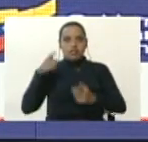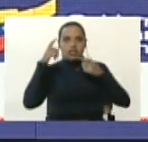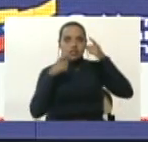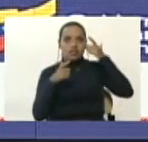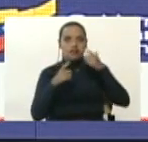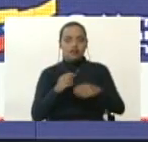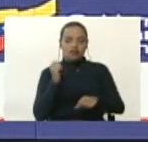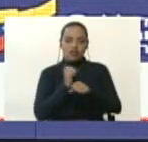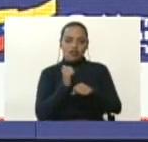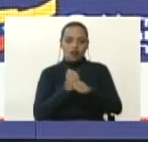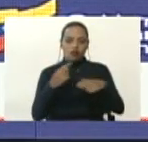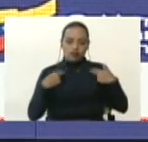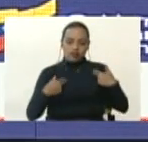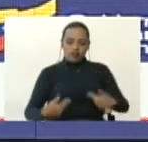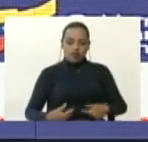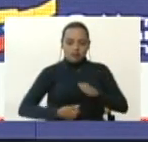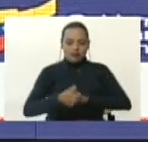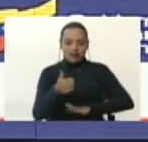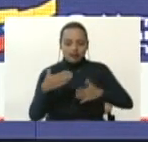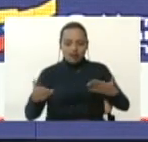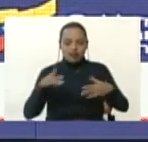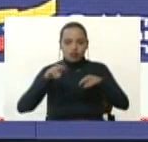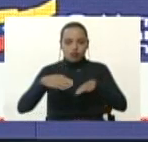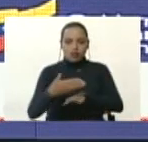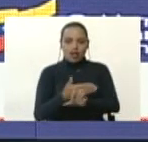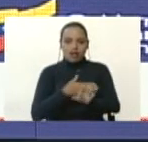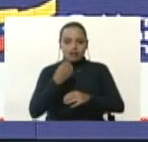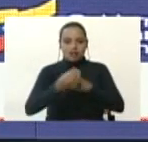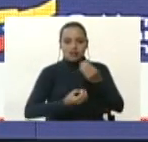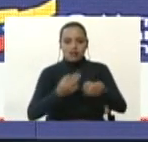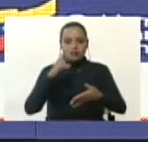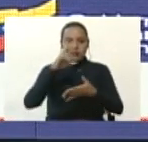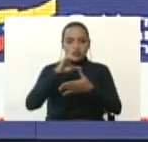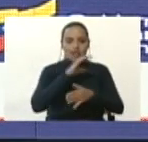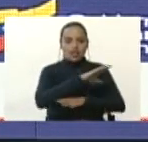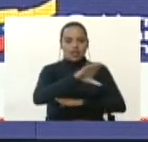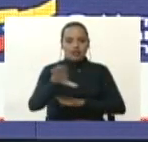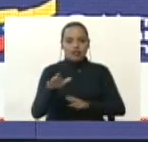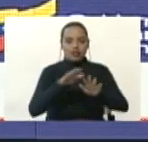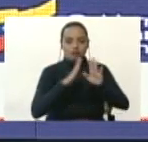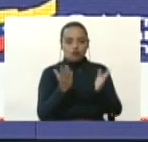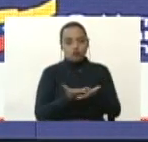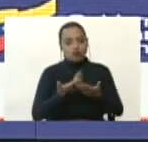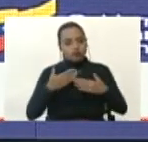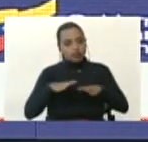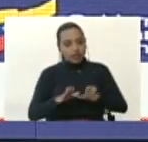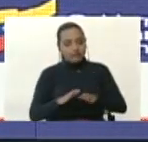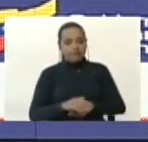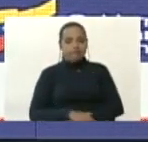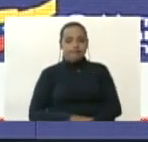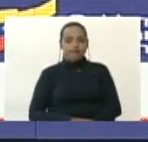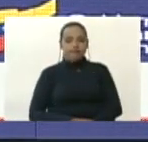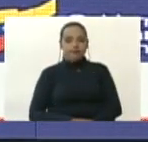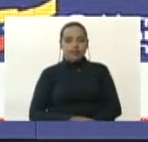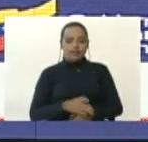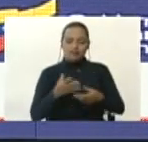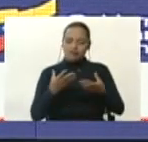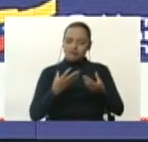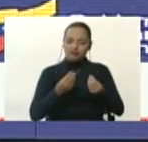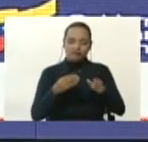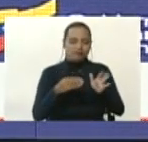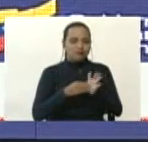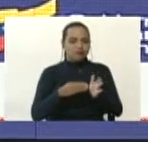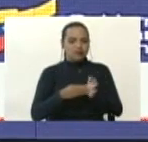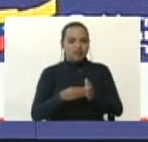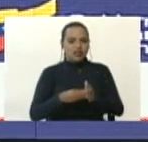humanitaria más grande que se haya hecho jamás en América Latina y el Caribe y en el mundo quizás. Miles de médicos cubanos llegaron a